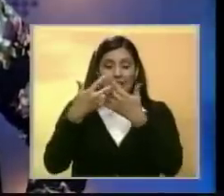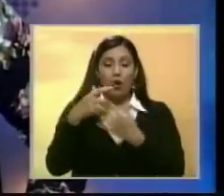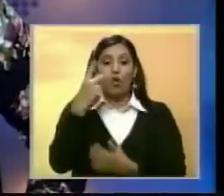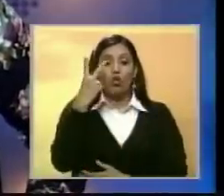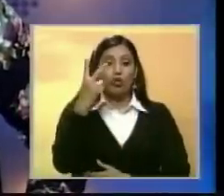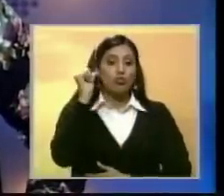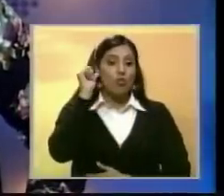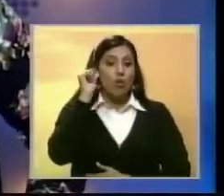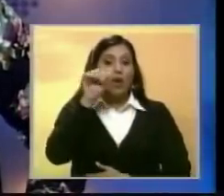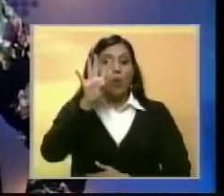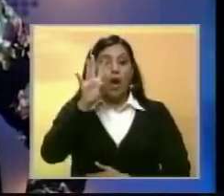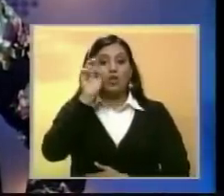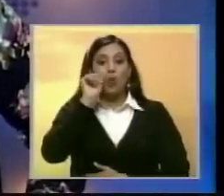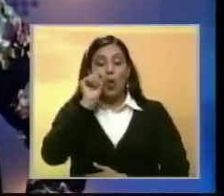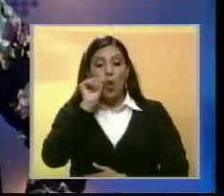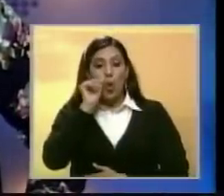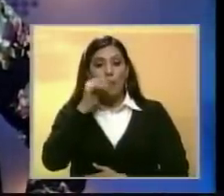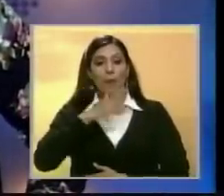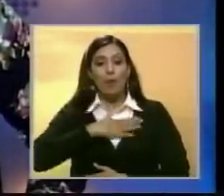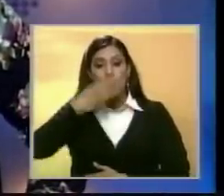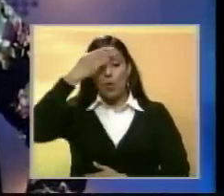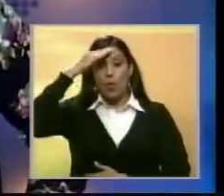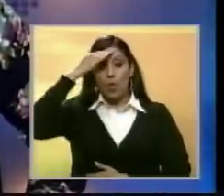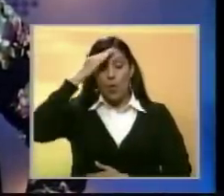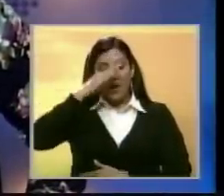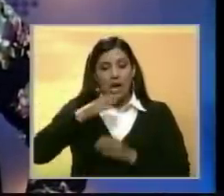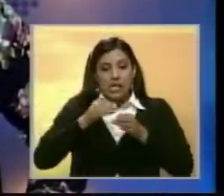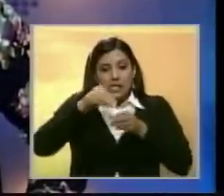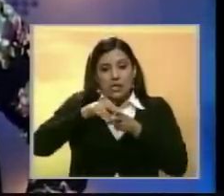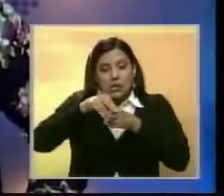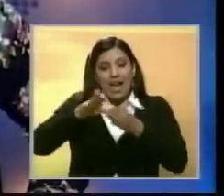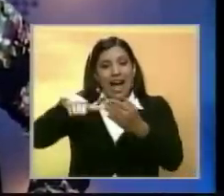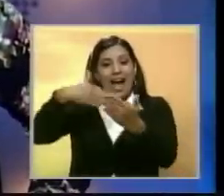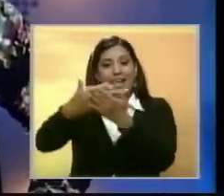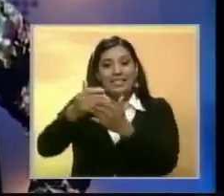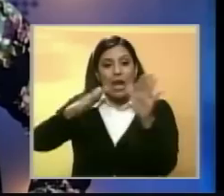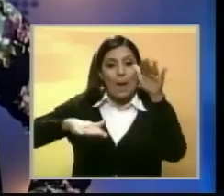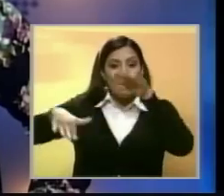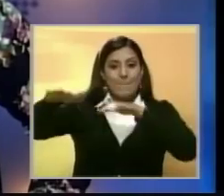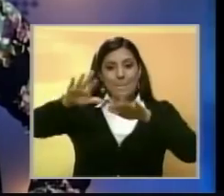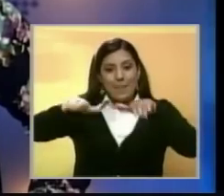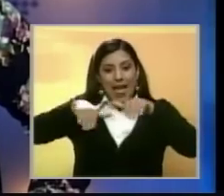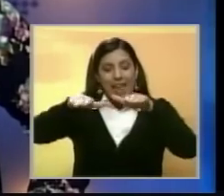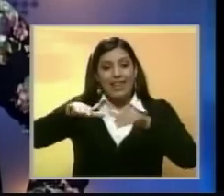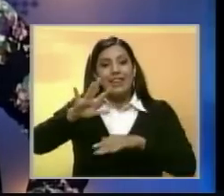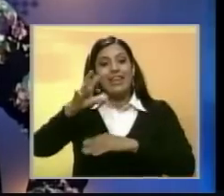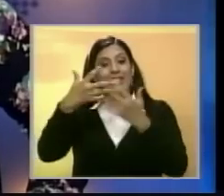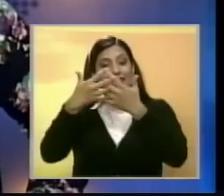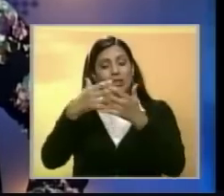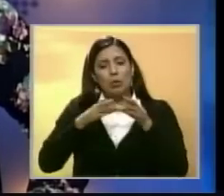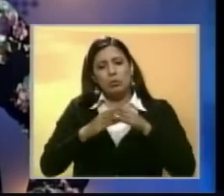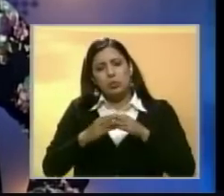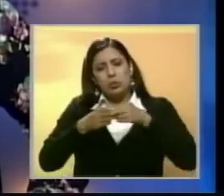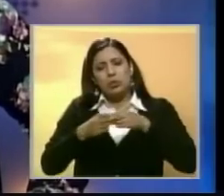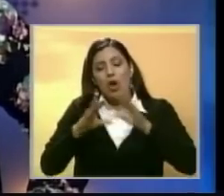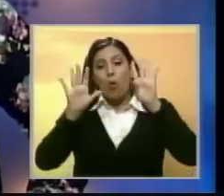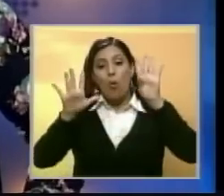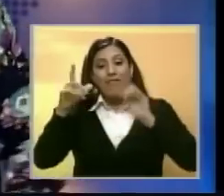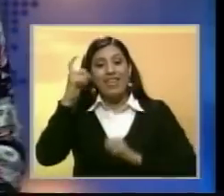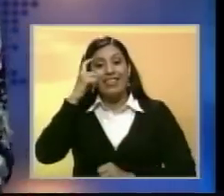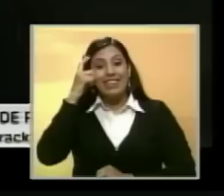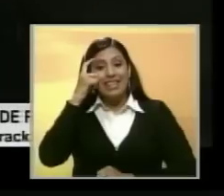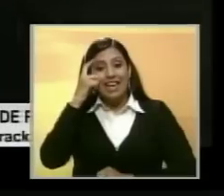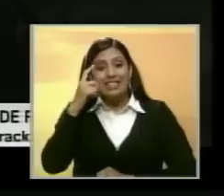2 mujeres y 4 hombres originarios de Cuba lograron llegar a la playa de Fort Lauderdale, en Florida, luego de navegar por 9 días en